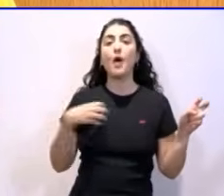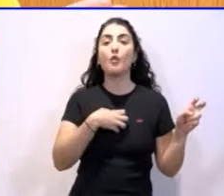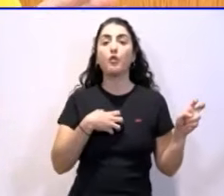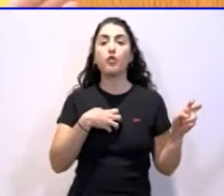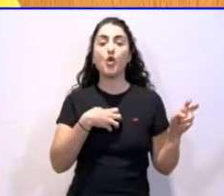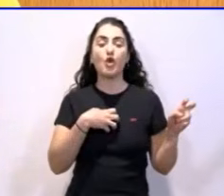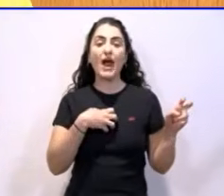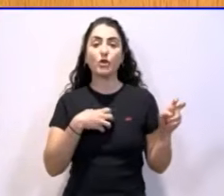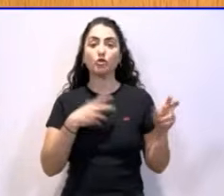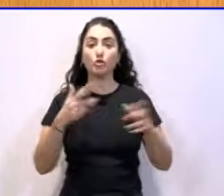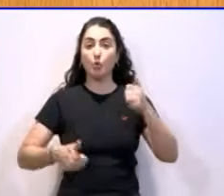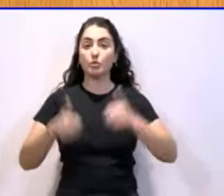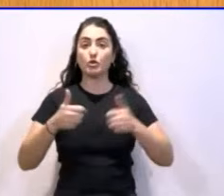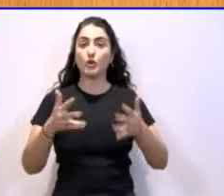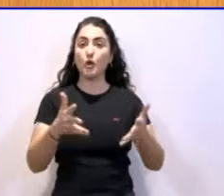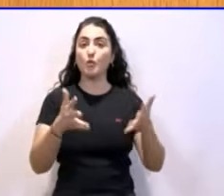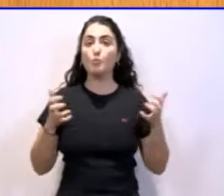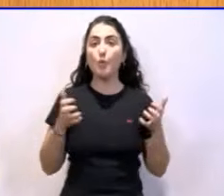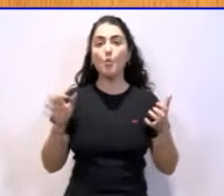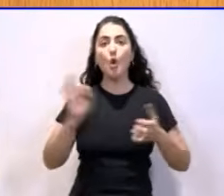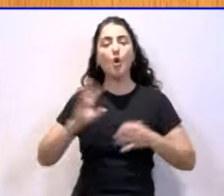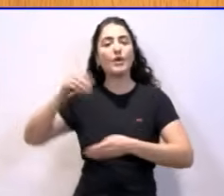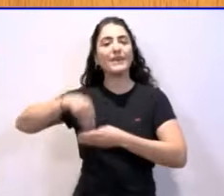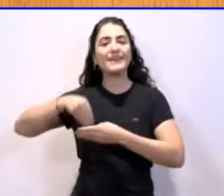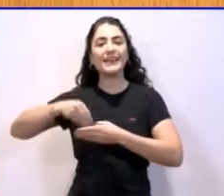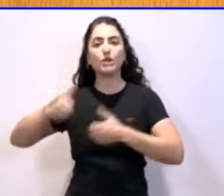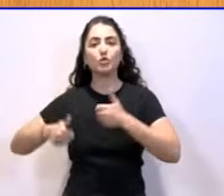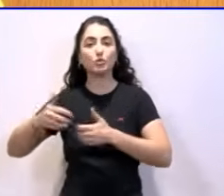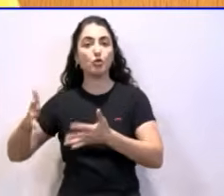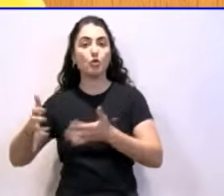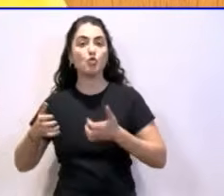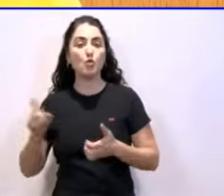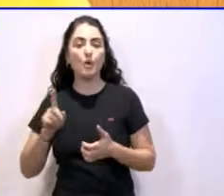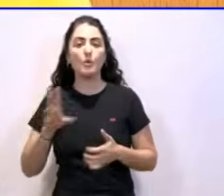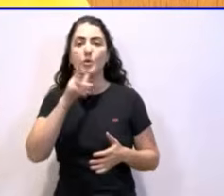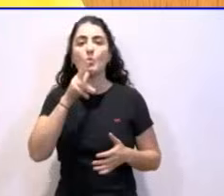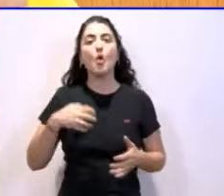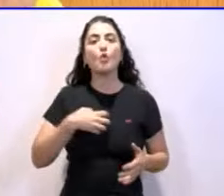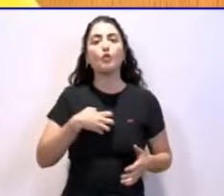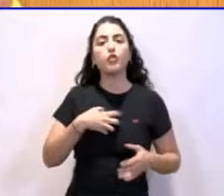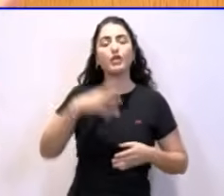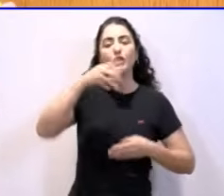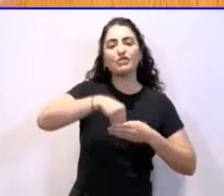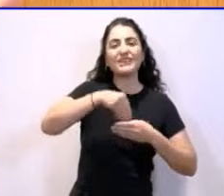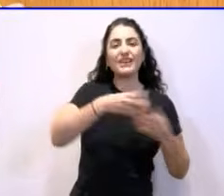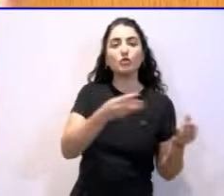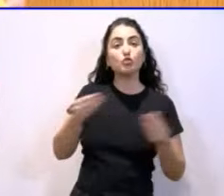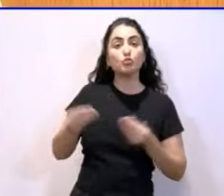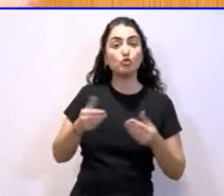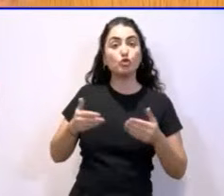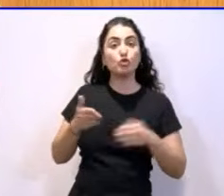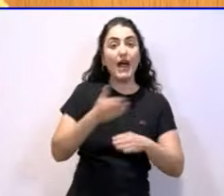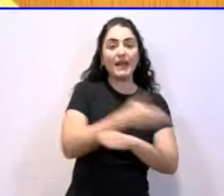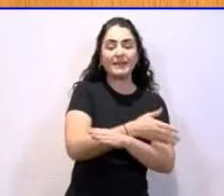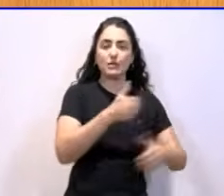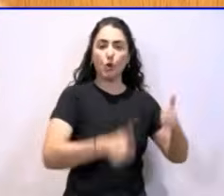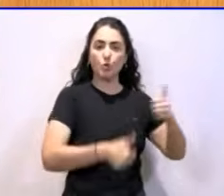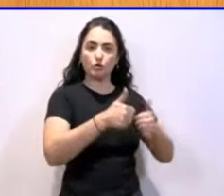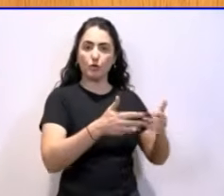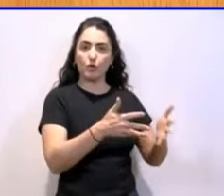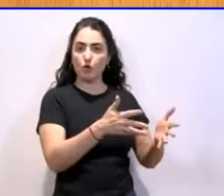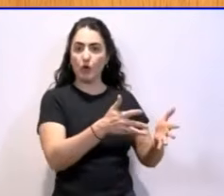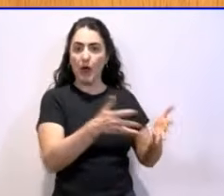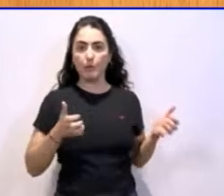que aprueban oposiciones y funcionarios interinos que no las aprueban, porque hay muchos funcionarios interinos que han aprobado una oposición, que es la vía de